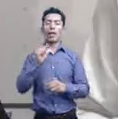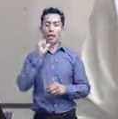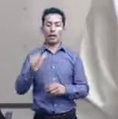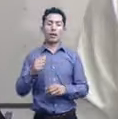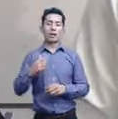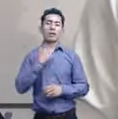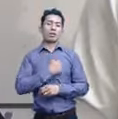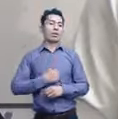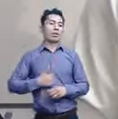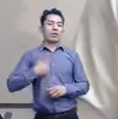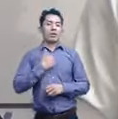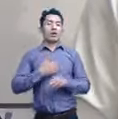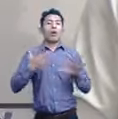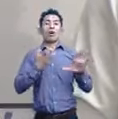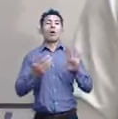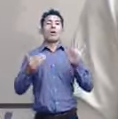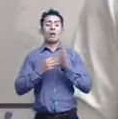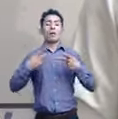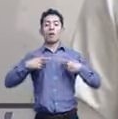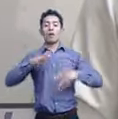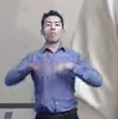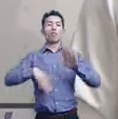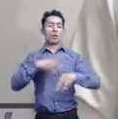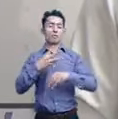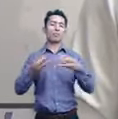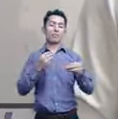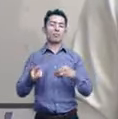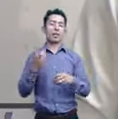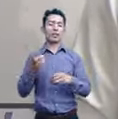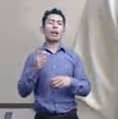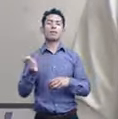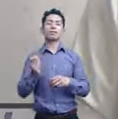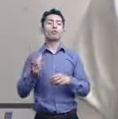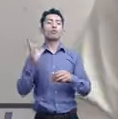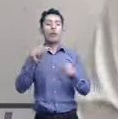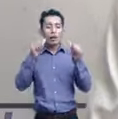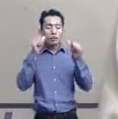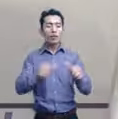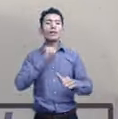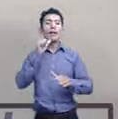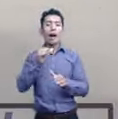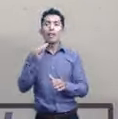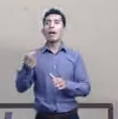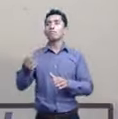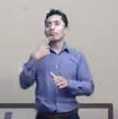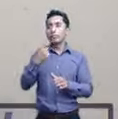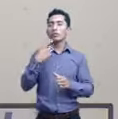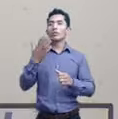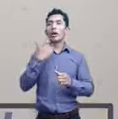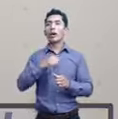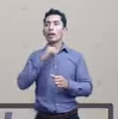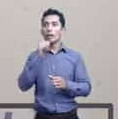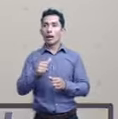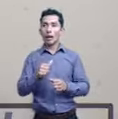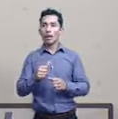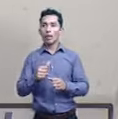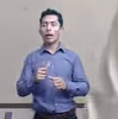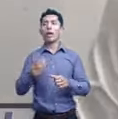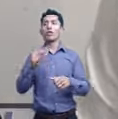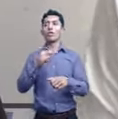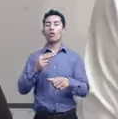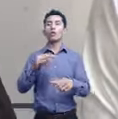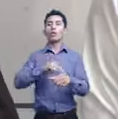Lamentamos los 800,000 muertos que hubo por la falta de atención, medicamentos y